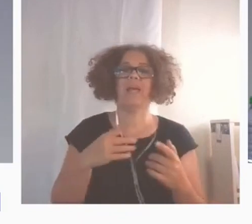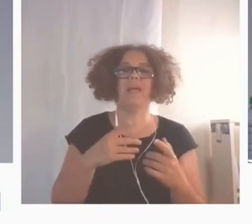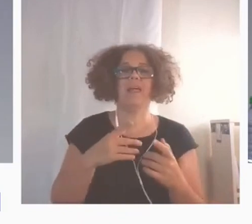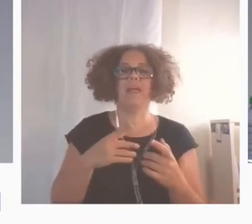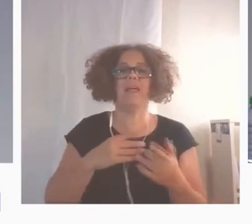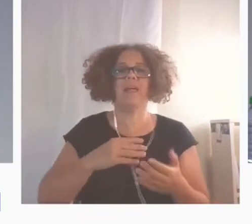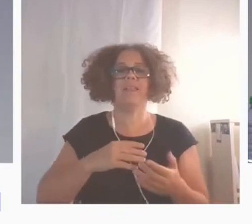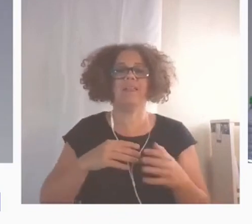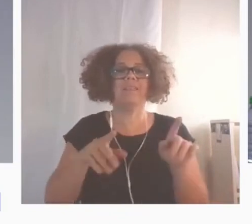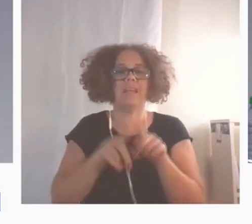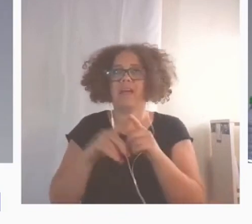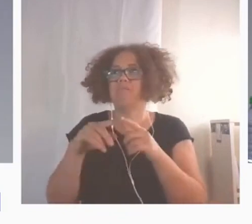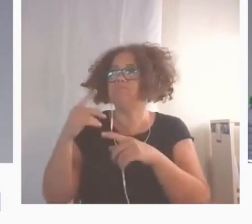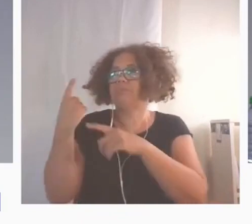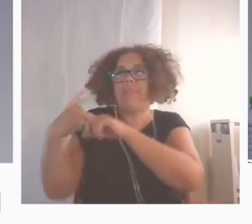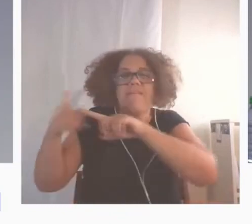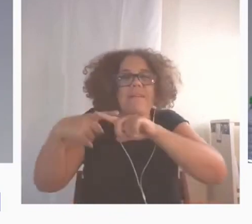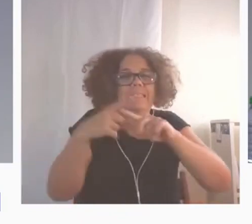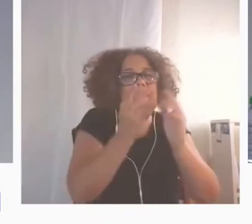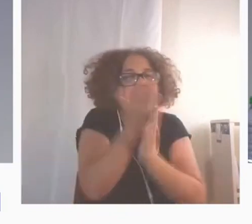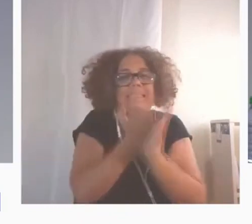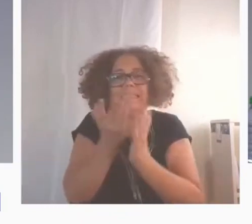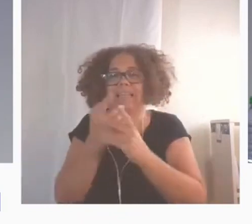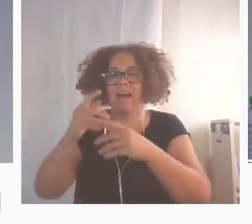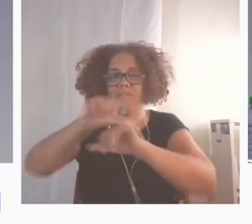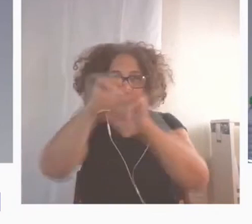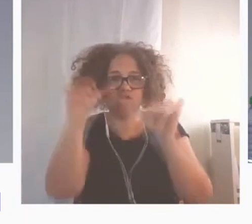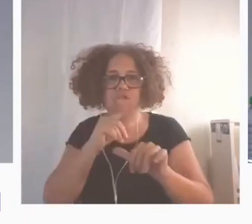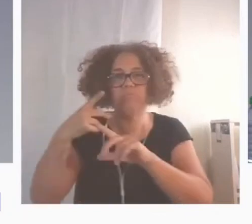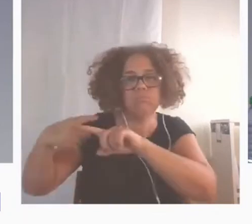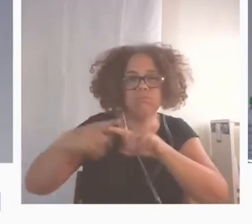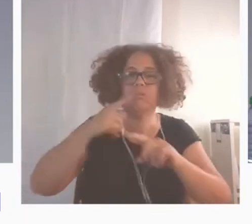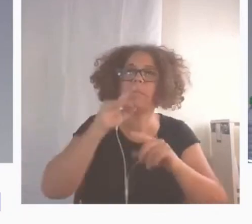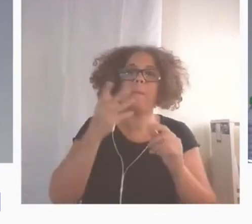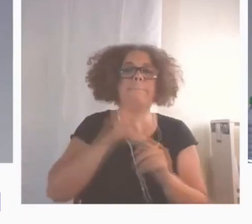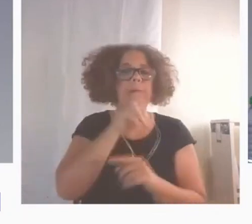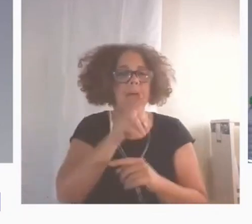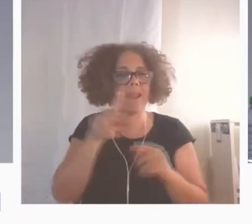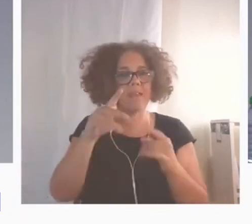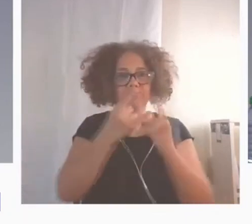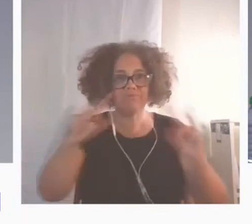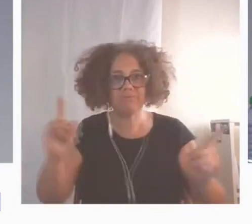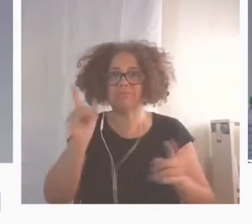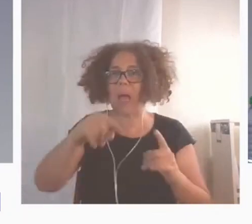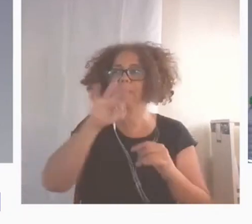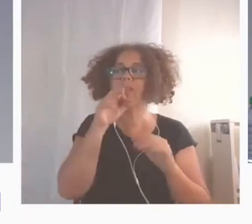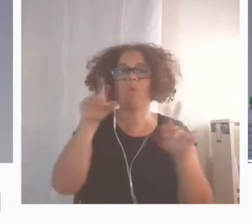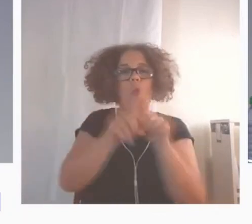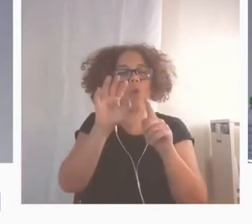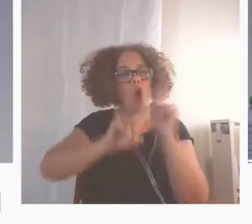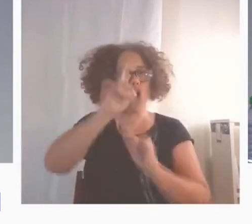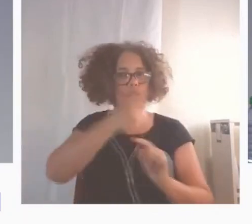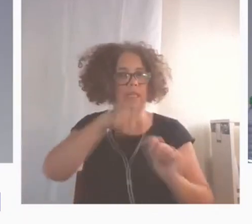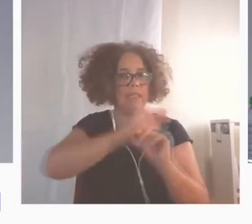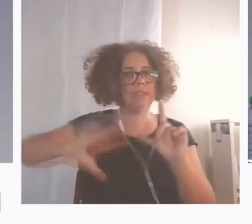um interior mucho más verde, muy parecido aquí con el norte de España y claro, con toda esta fuerza